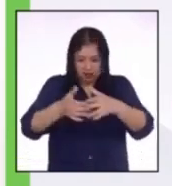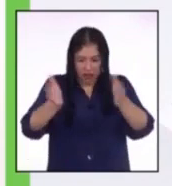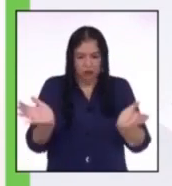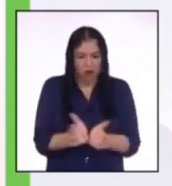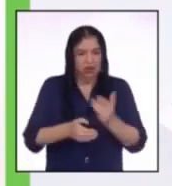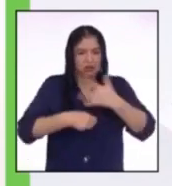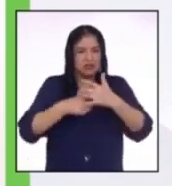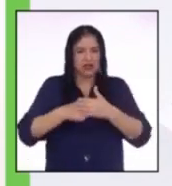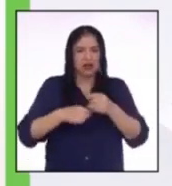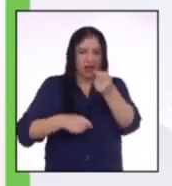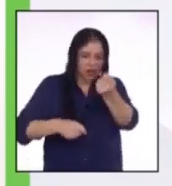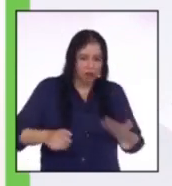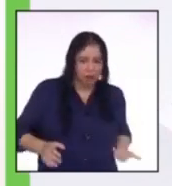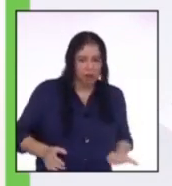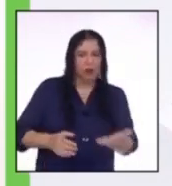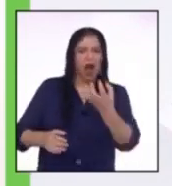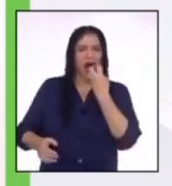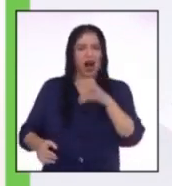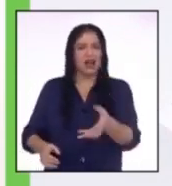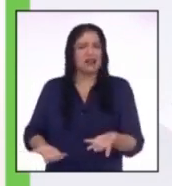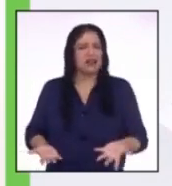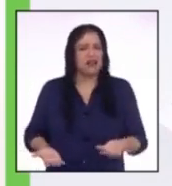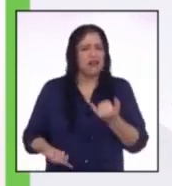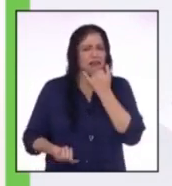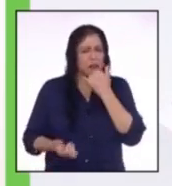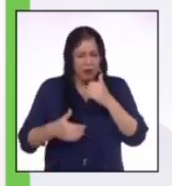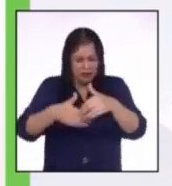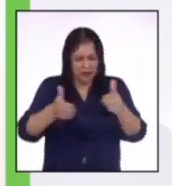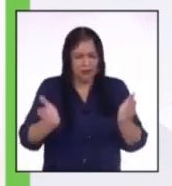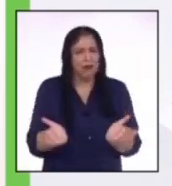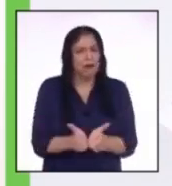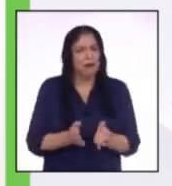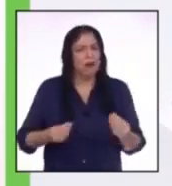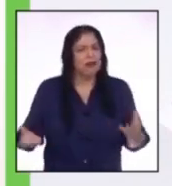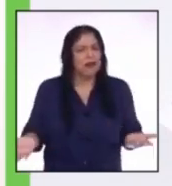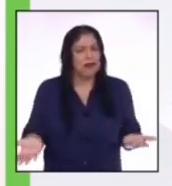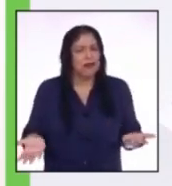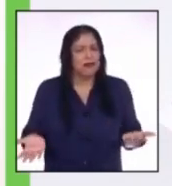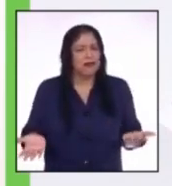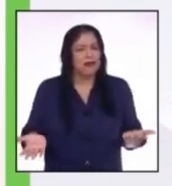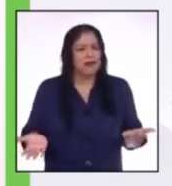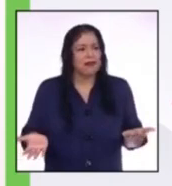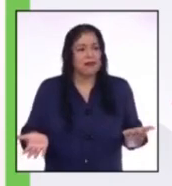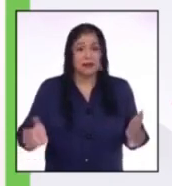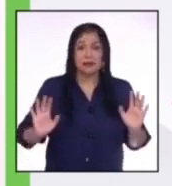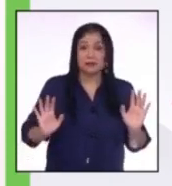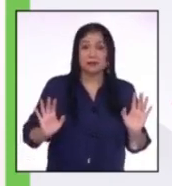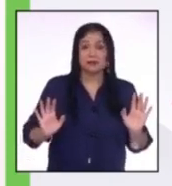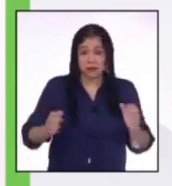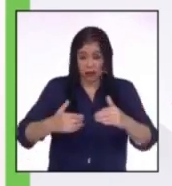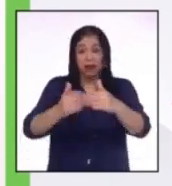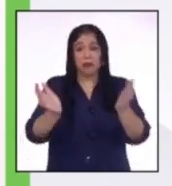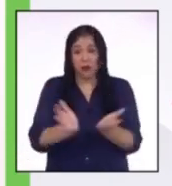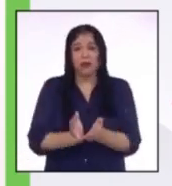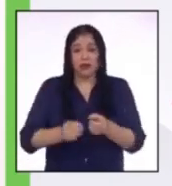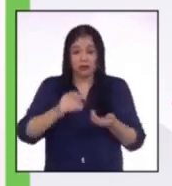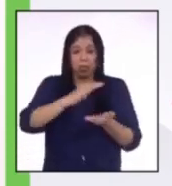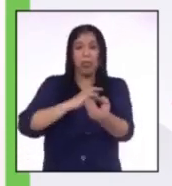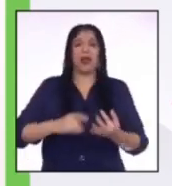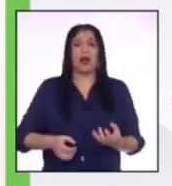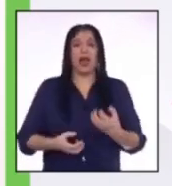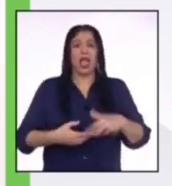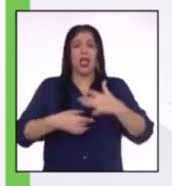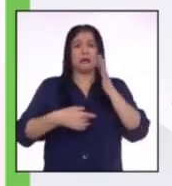queque vacío al horno caliente que creen que sucedería pues se quemaría el molde